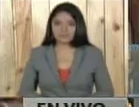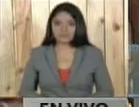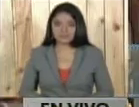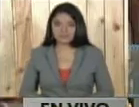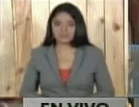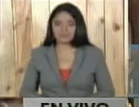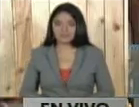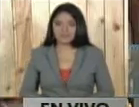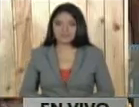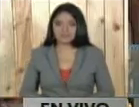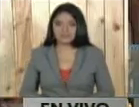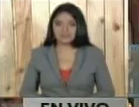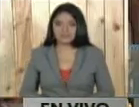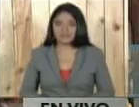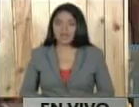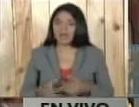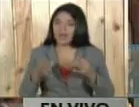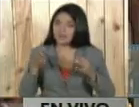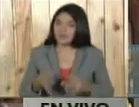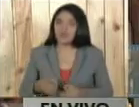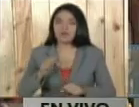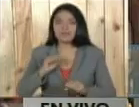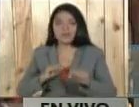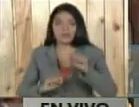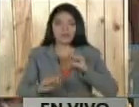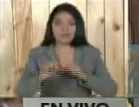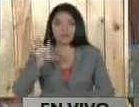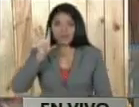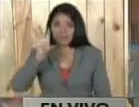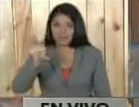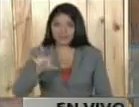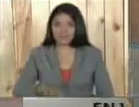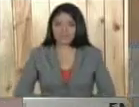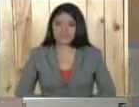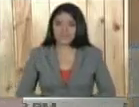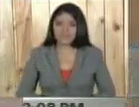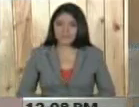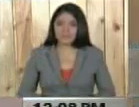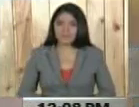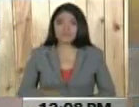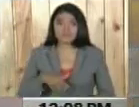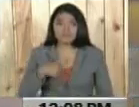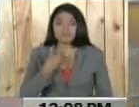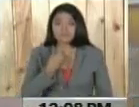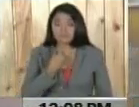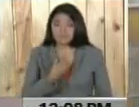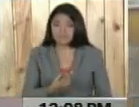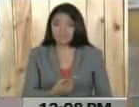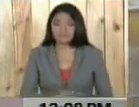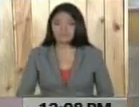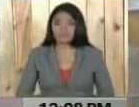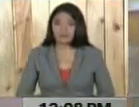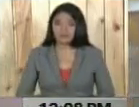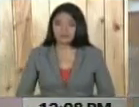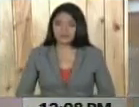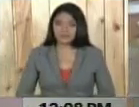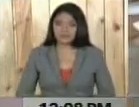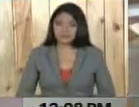A la seguridad y defensa de la nación. Y puedo decir